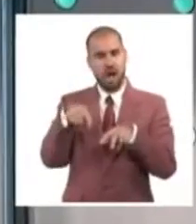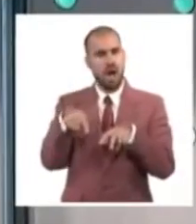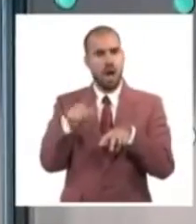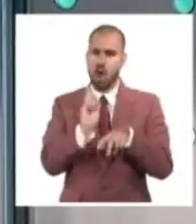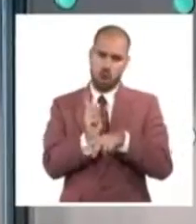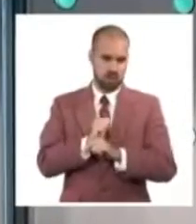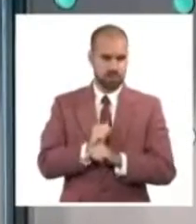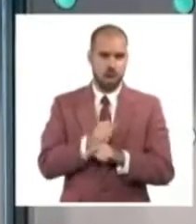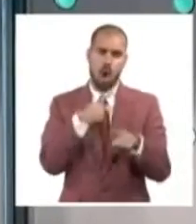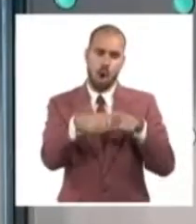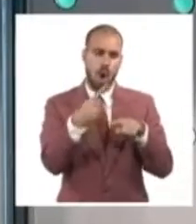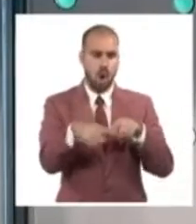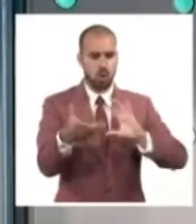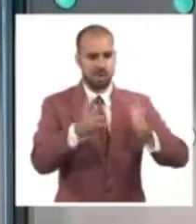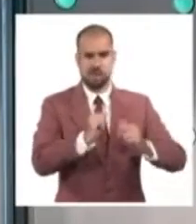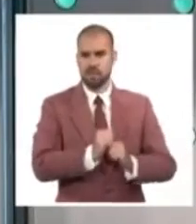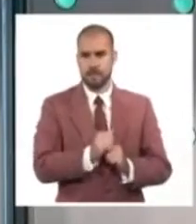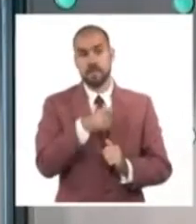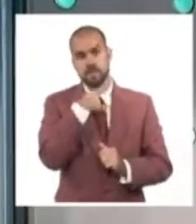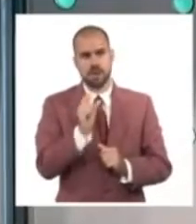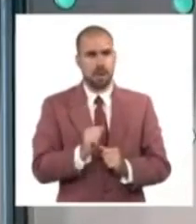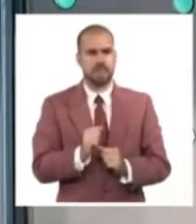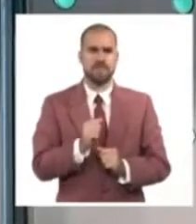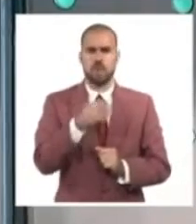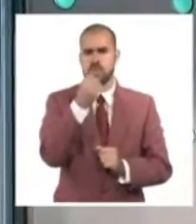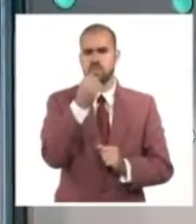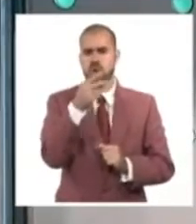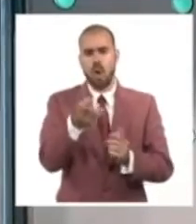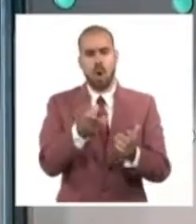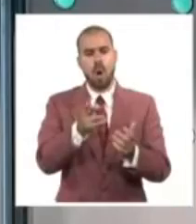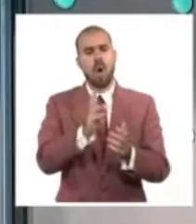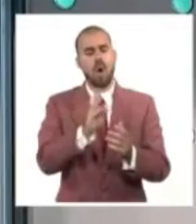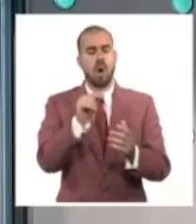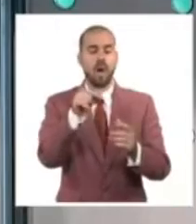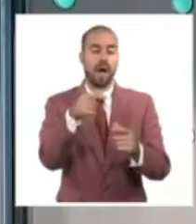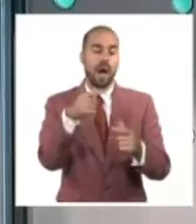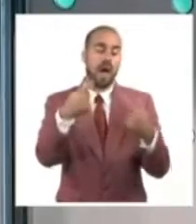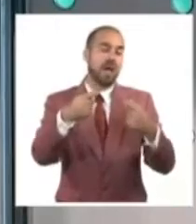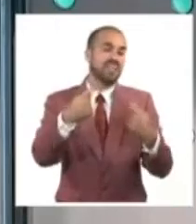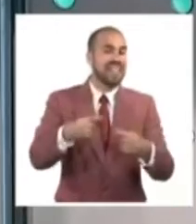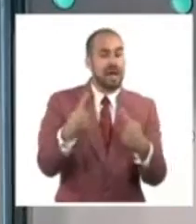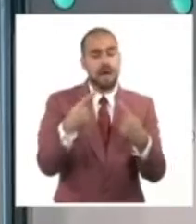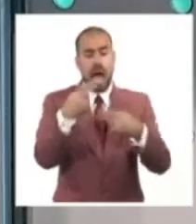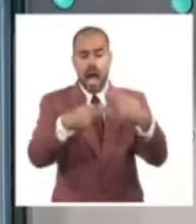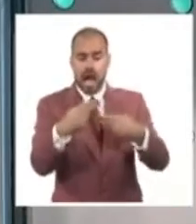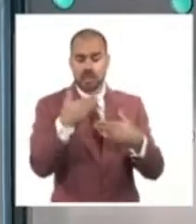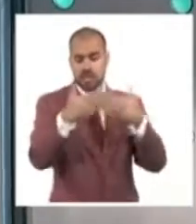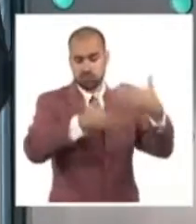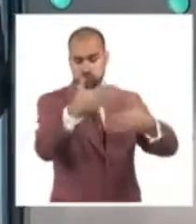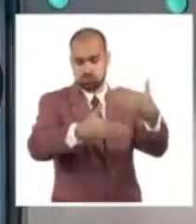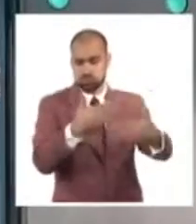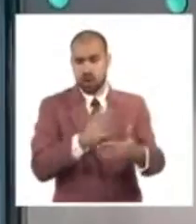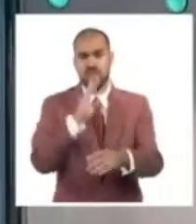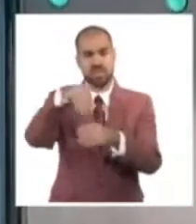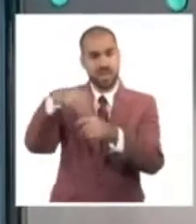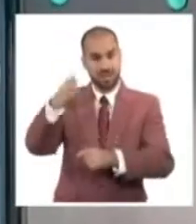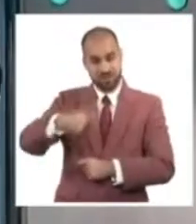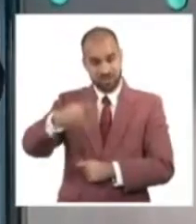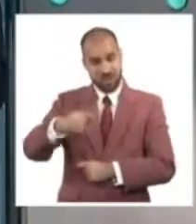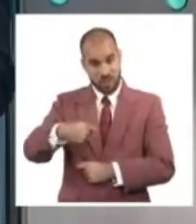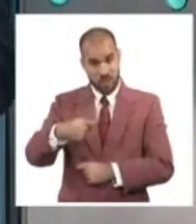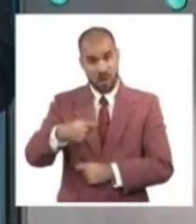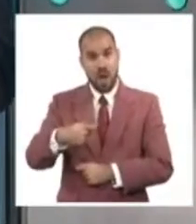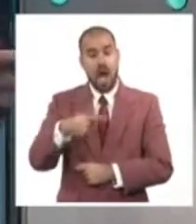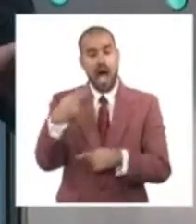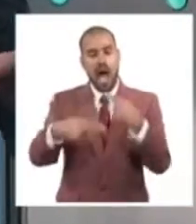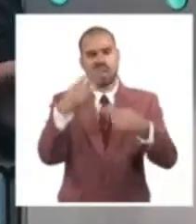cuando usted, por algún motivo, tiene que formar parte de un proceso en los tribunales, la forma en la que esto se va a